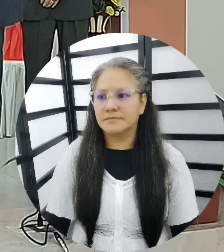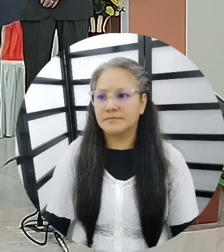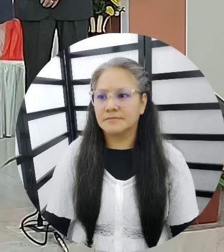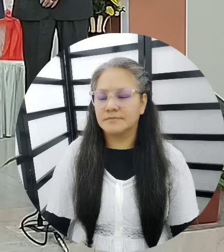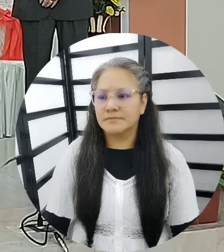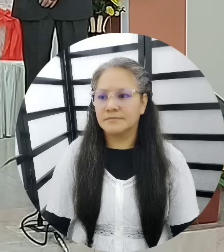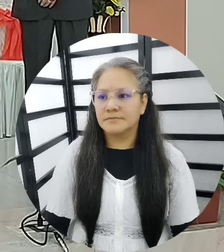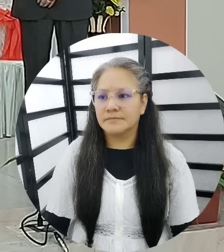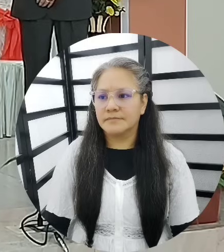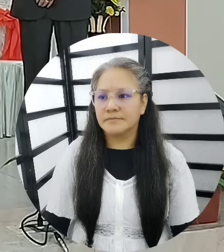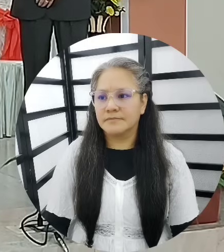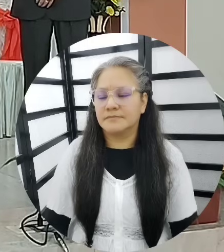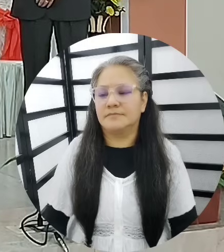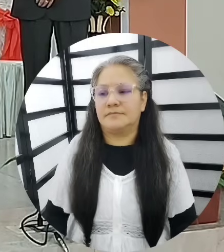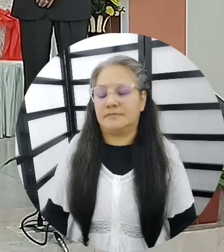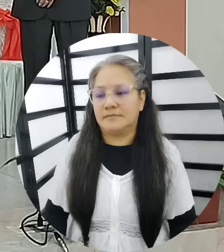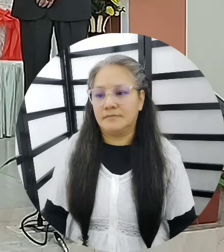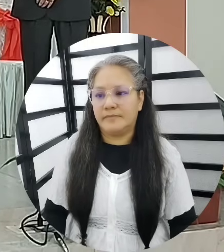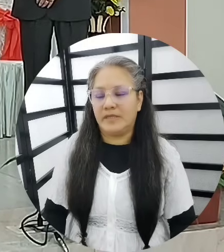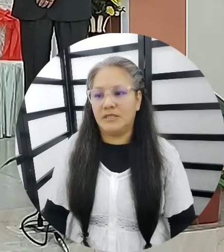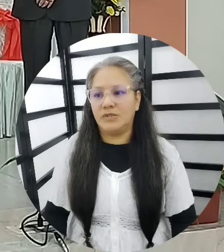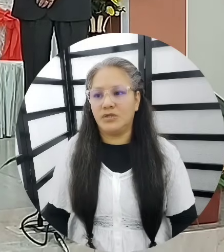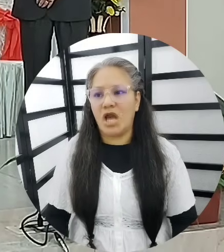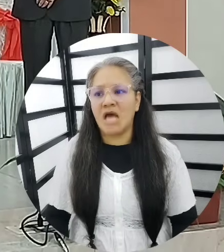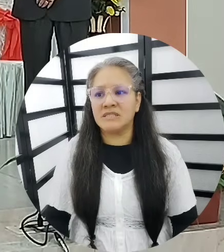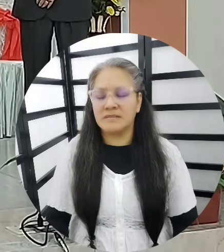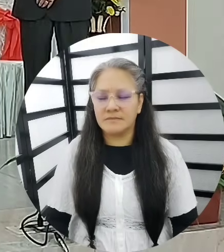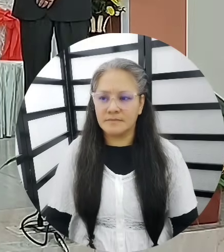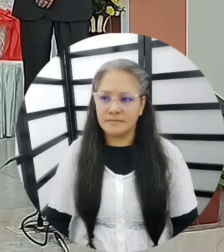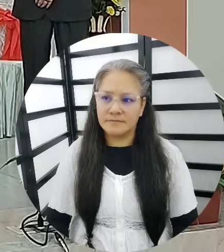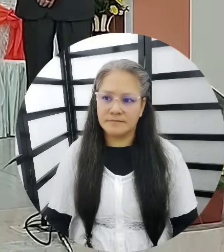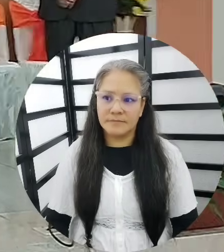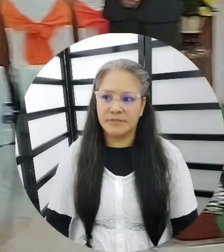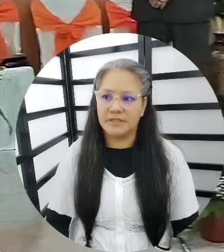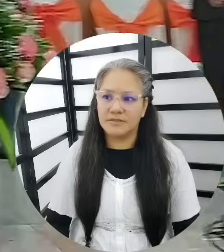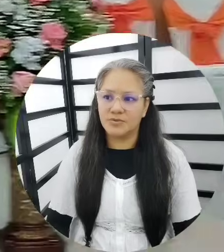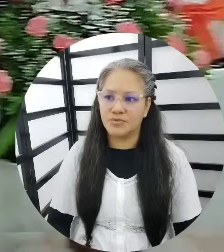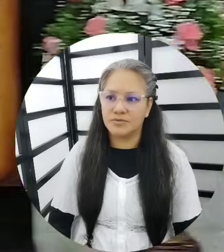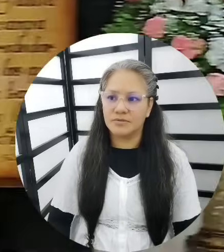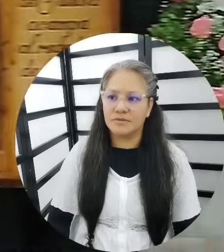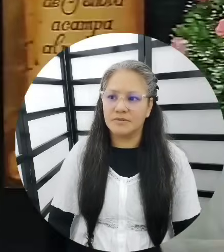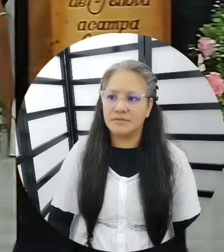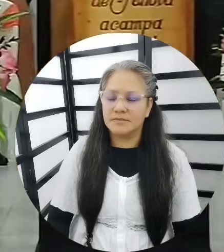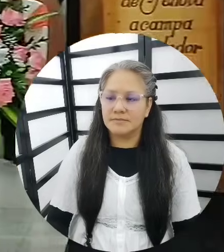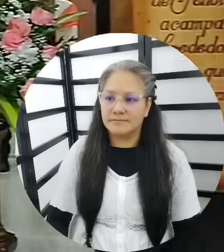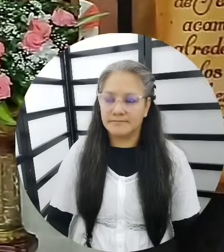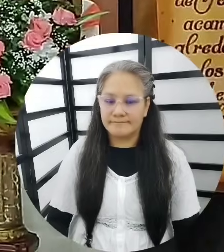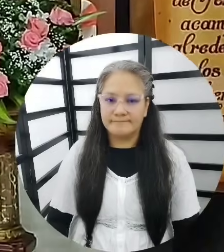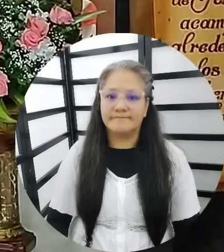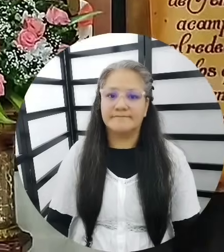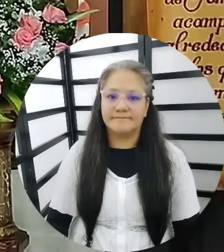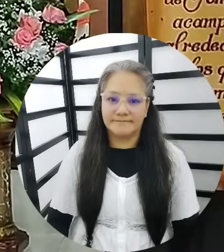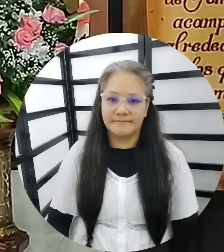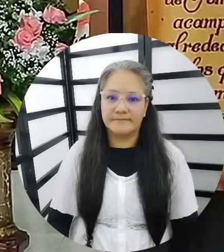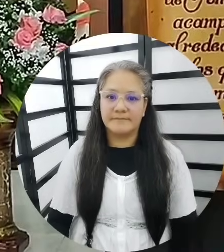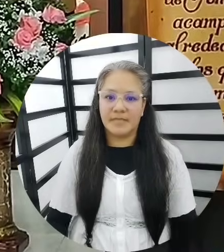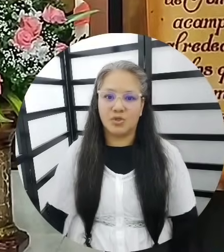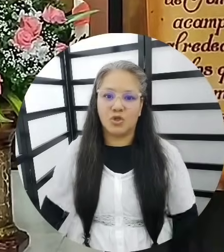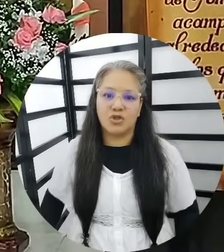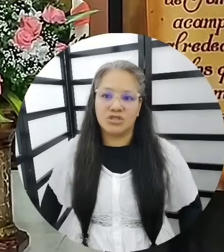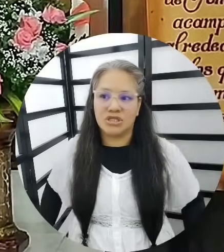corriendo? Ah, porque hay un hermanito que es muy mentiroso, hay un hermanito muy hipócrita. Pero ¿dónde no hay